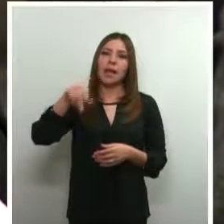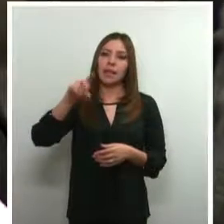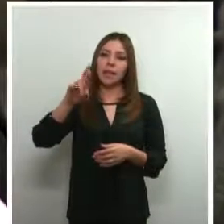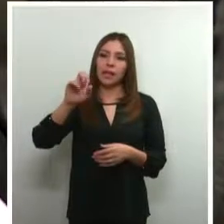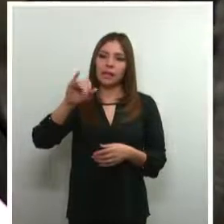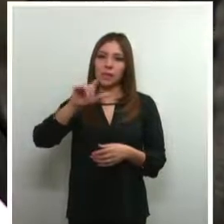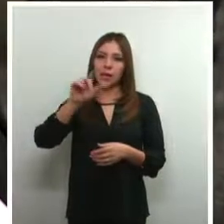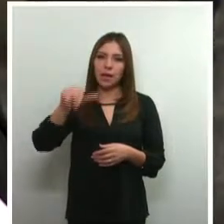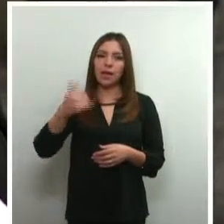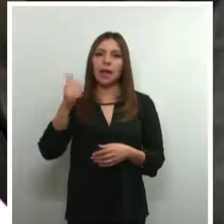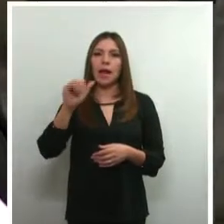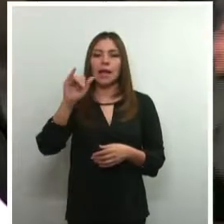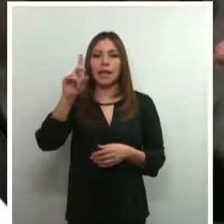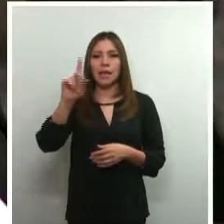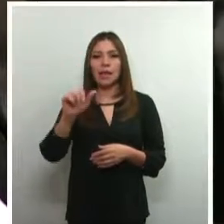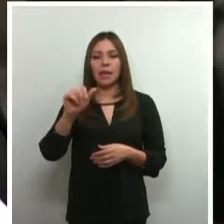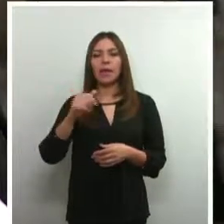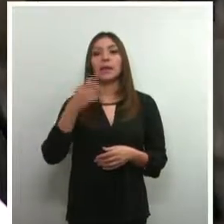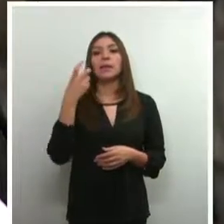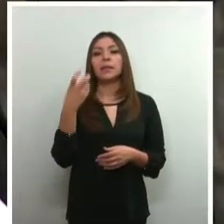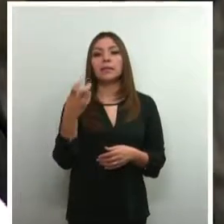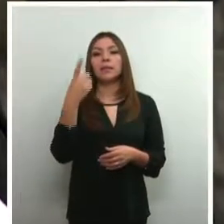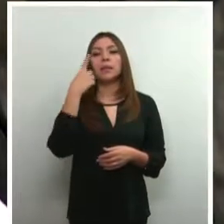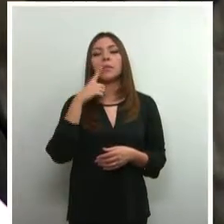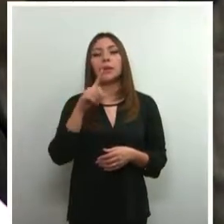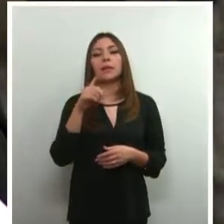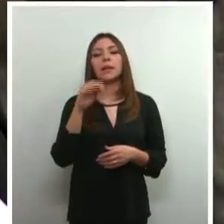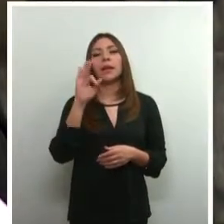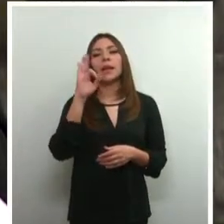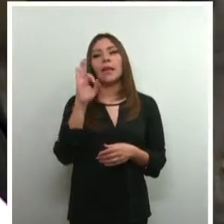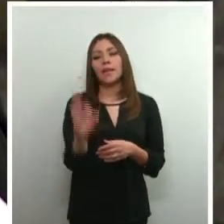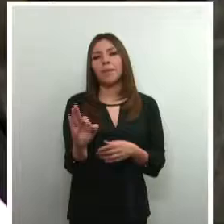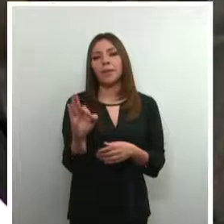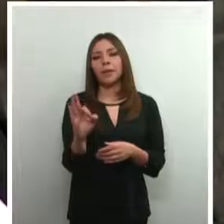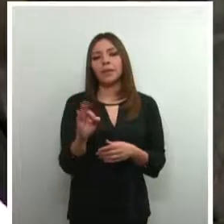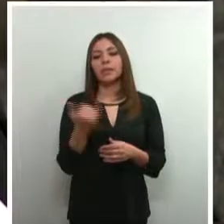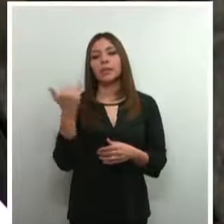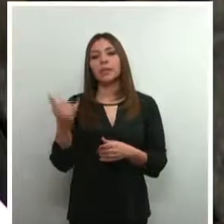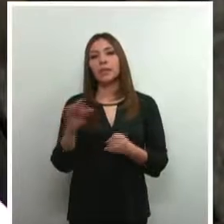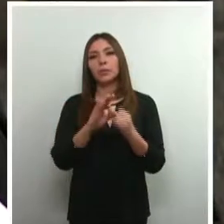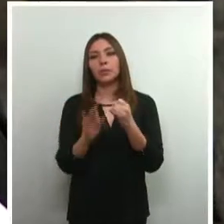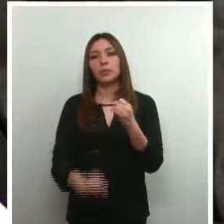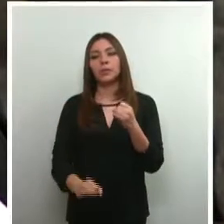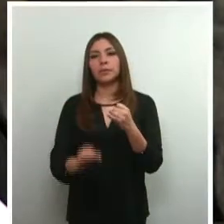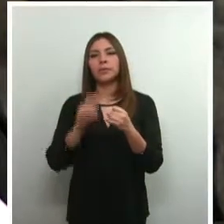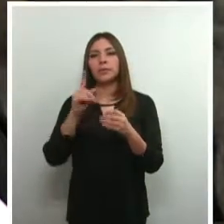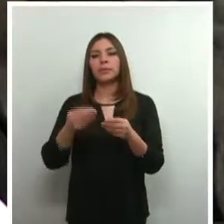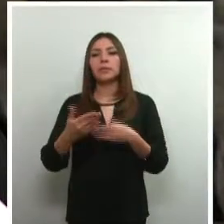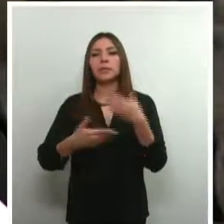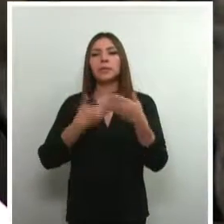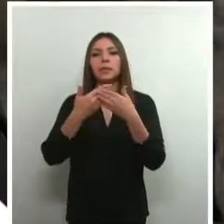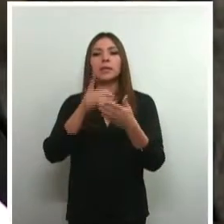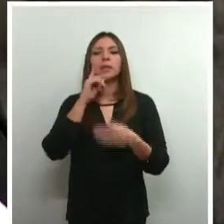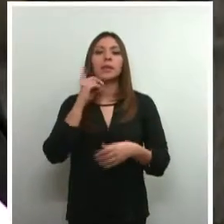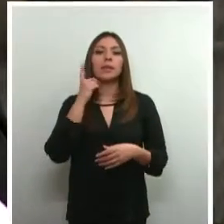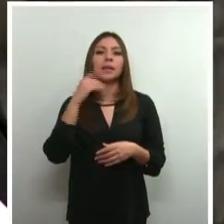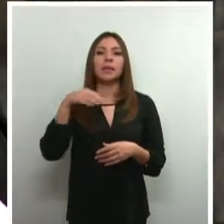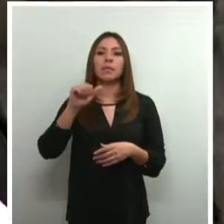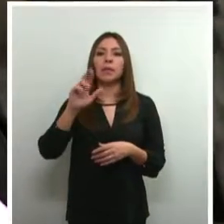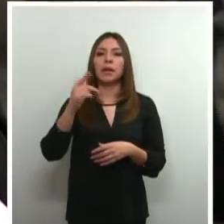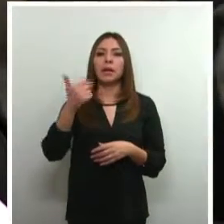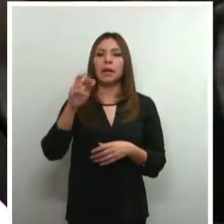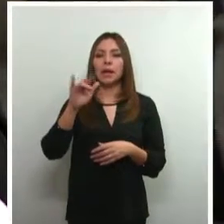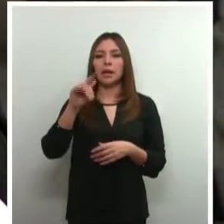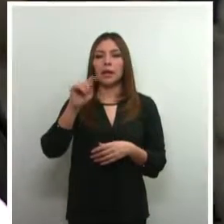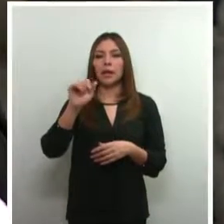Aida Arregui, que suprimiendo el apartado F. Y finalmente una reserva de la diputada Margarita